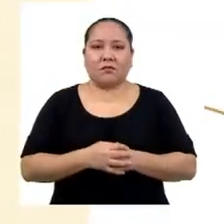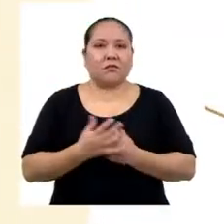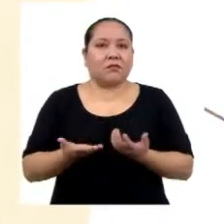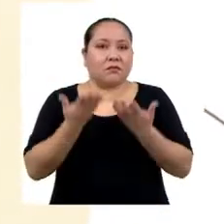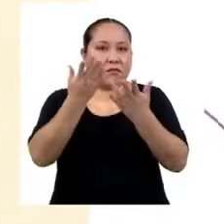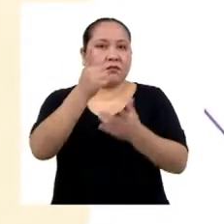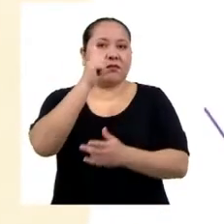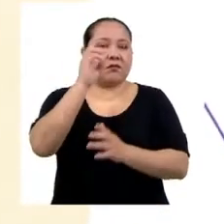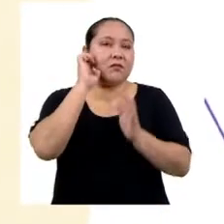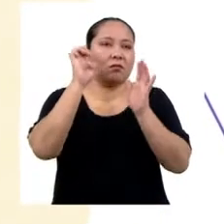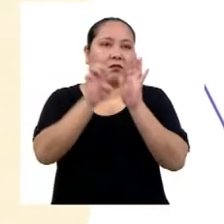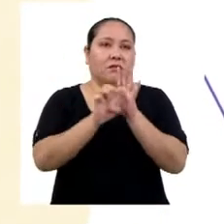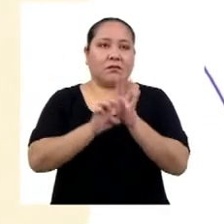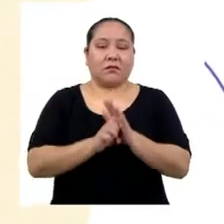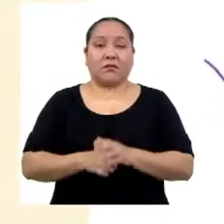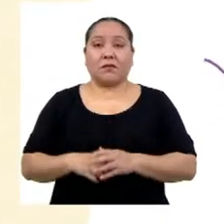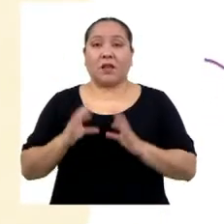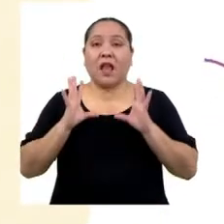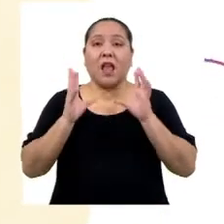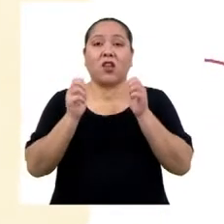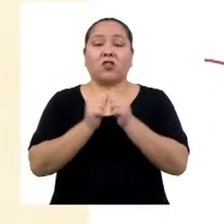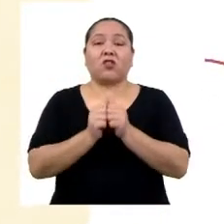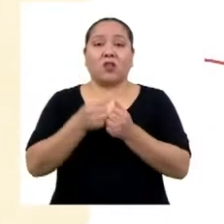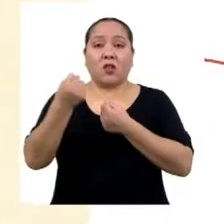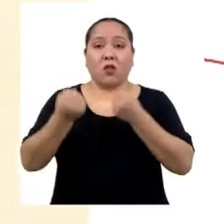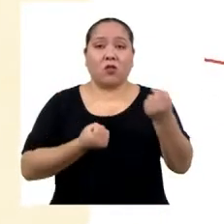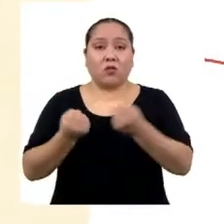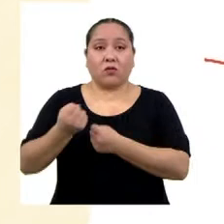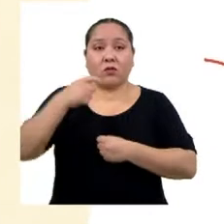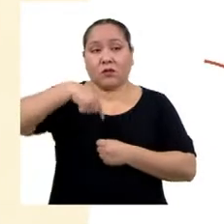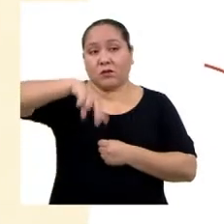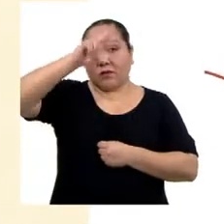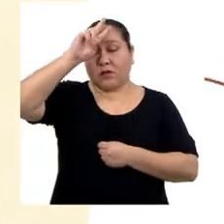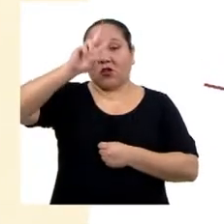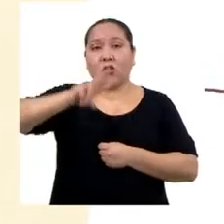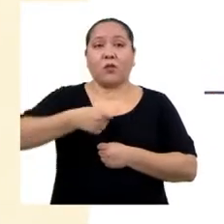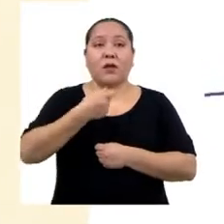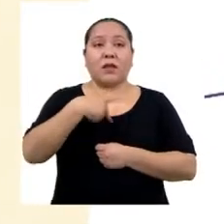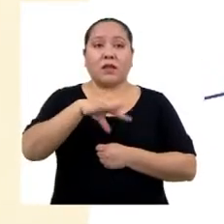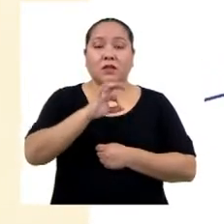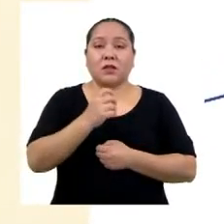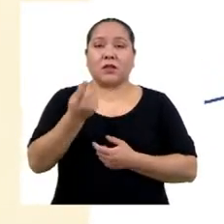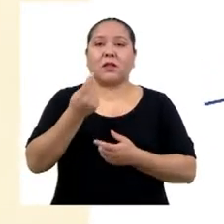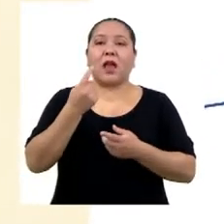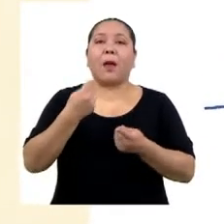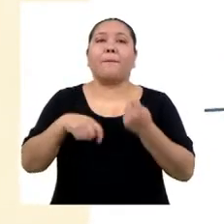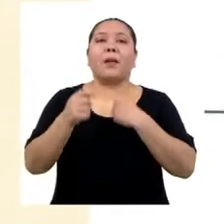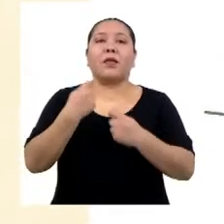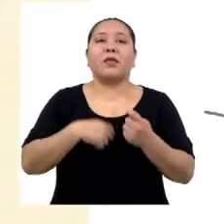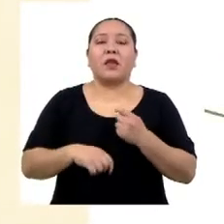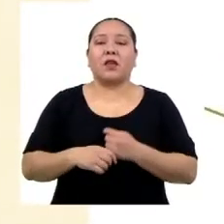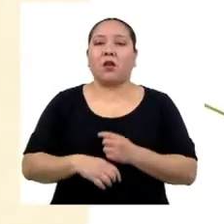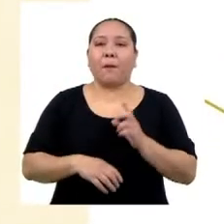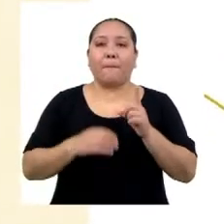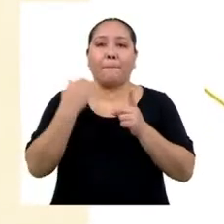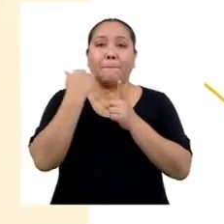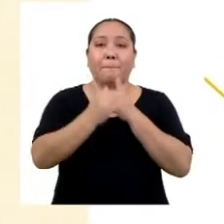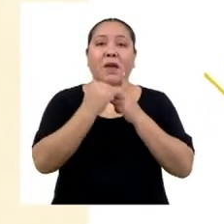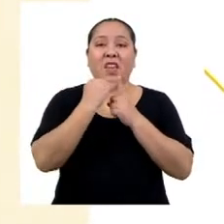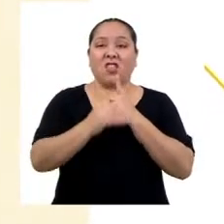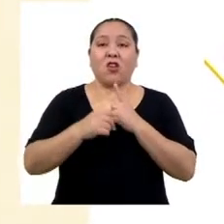un ejemplo. Según la Asociación Automotriz del Perú, en el 2019 se vendieron casi 500.000 de